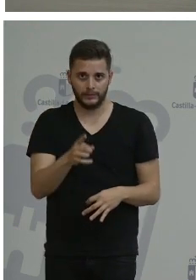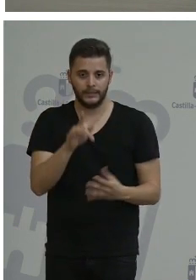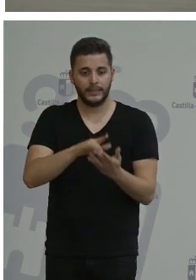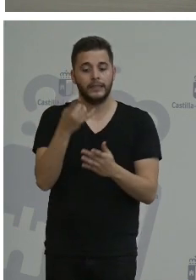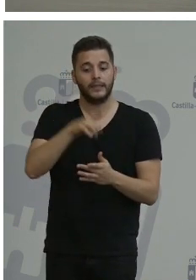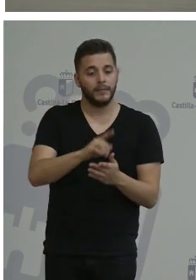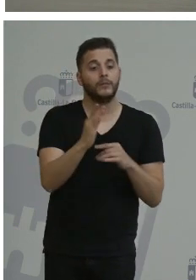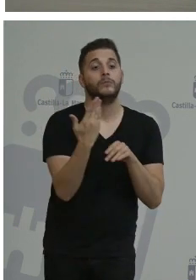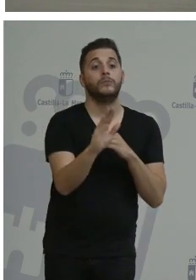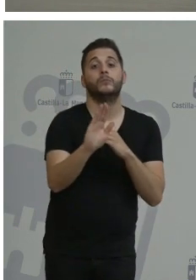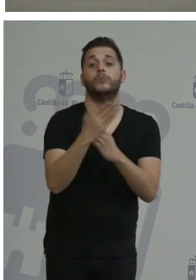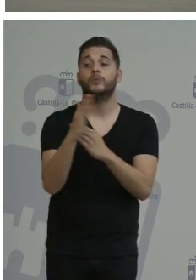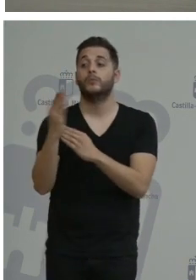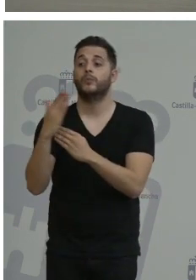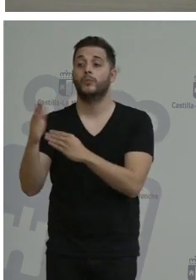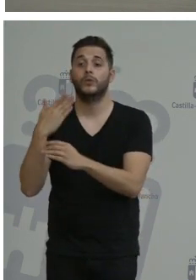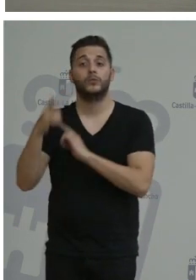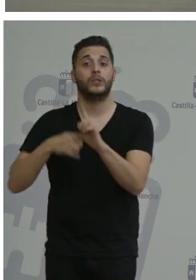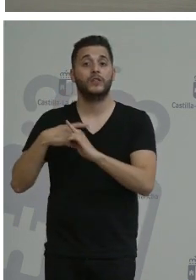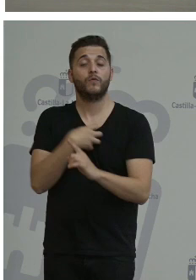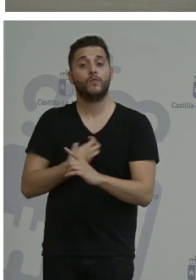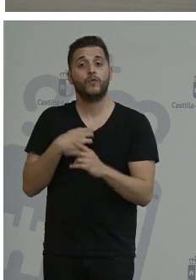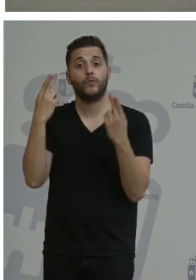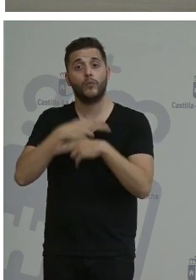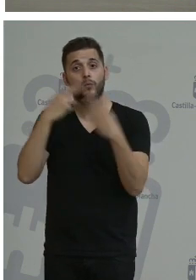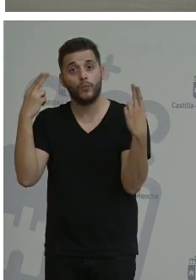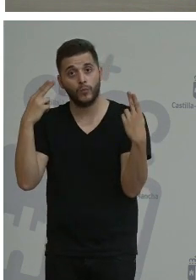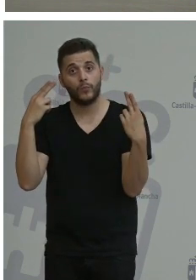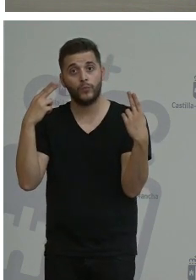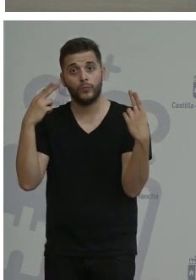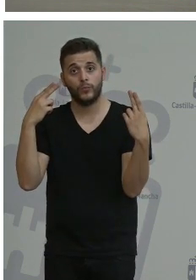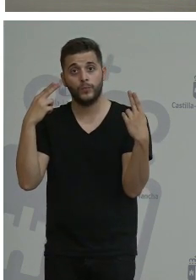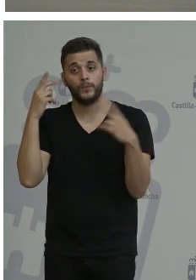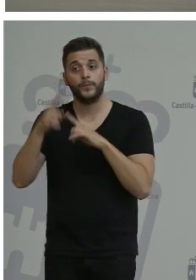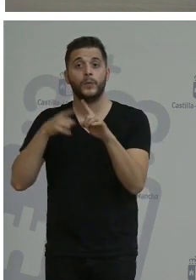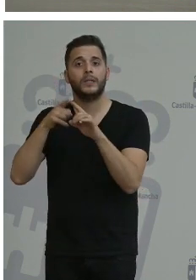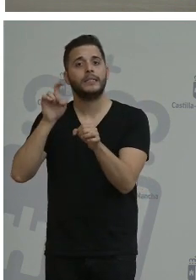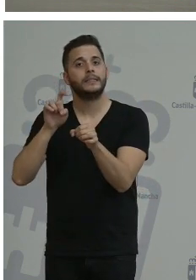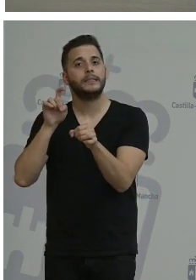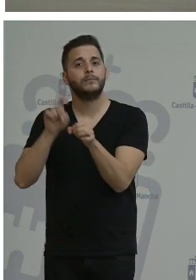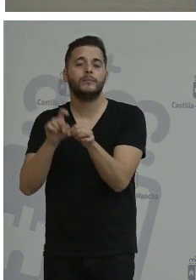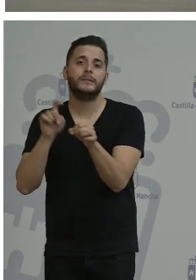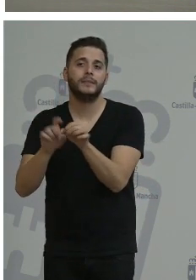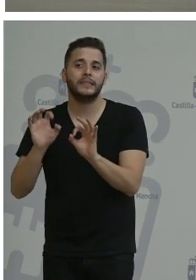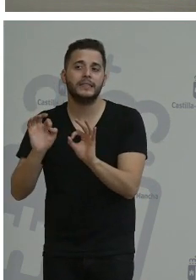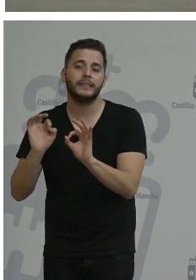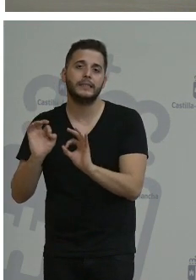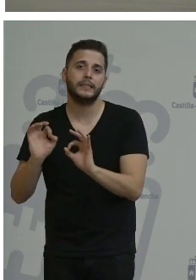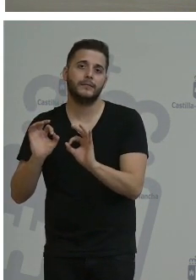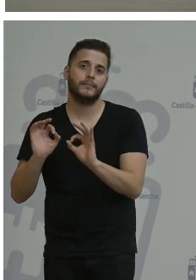propuestas a función pública de las plazas específicas que pueden quedar